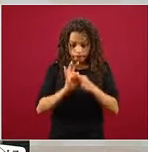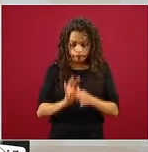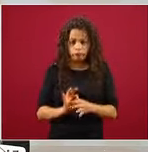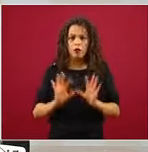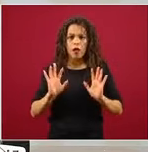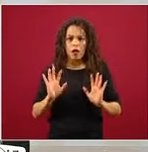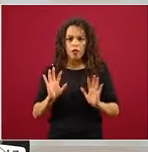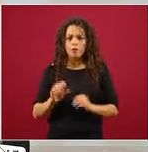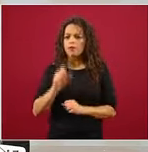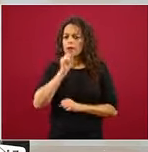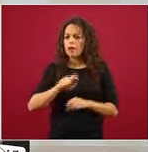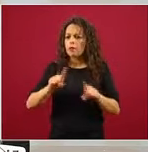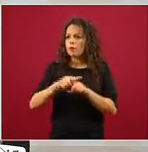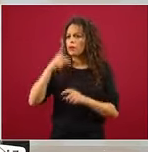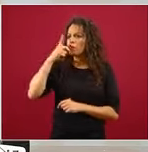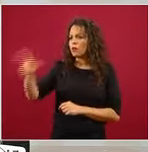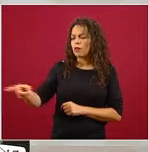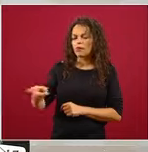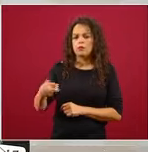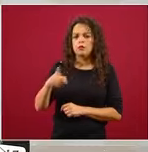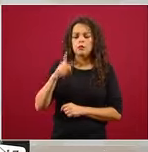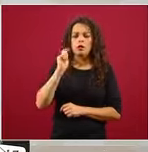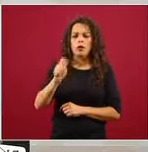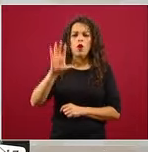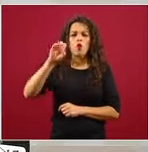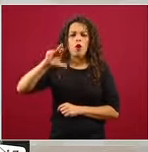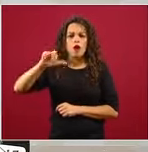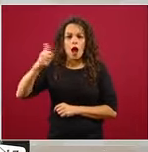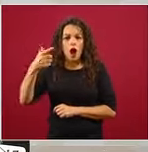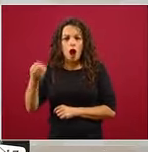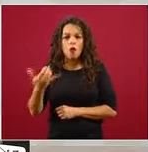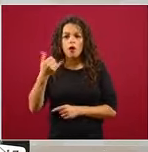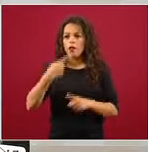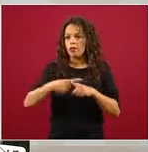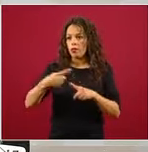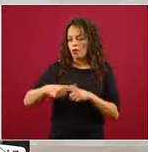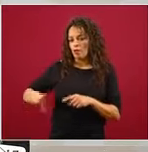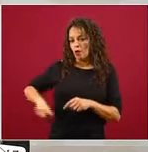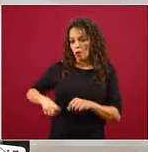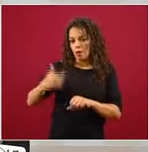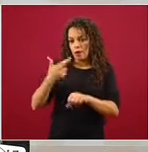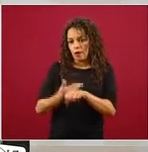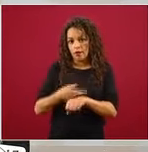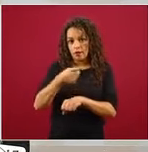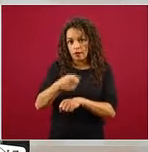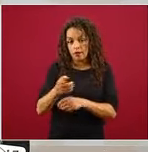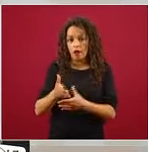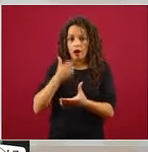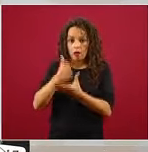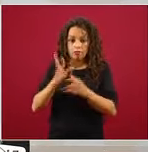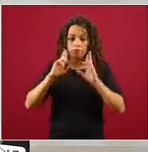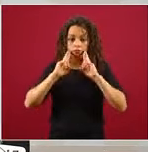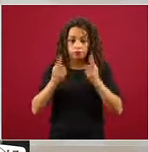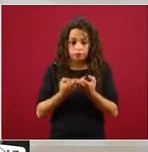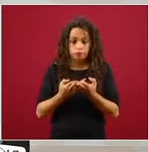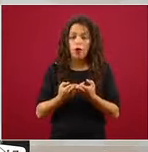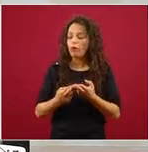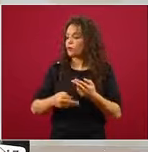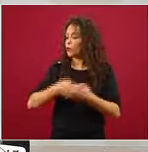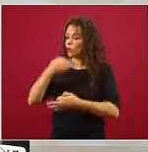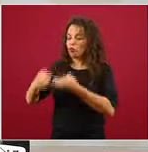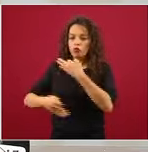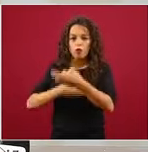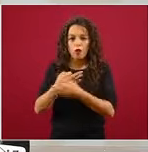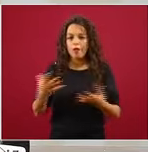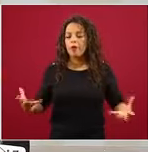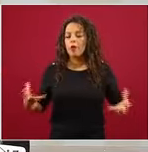de CONAGO y lo han expresado todos los gobernadores que asisten a las reuniones de CONAGO, pues seguimos en la unidad. El que quiera estar fuera de esto,